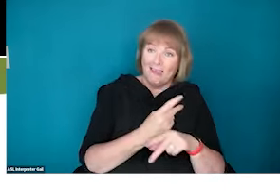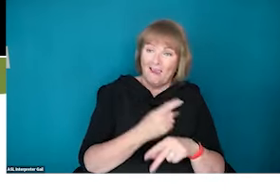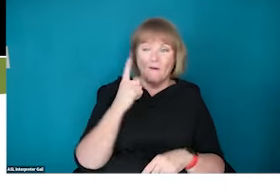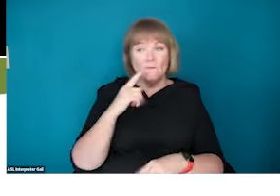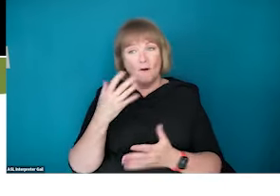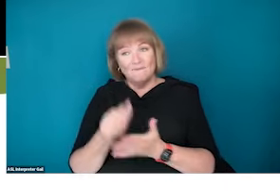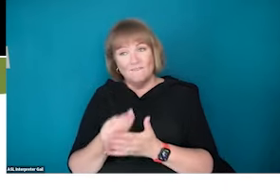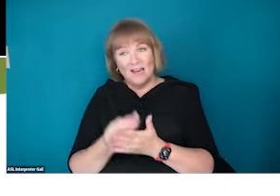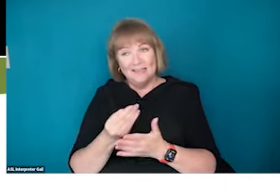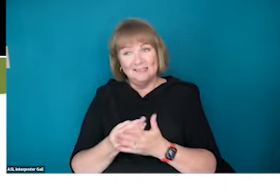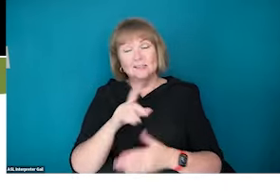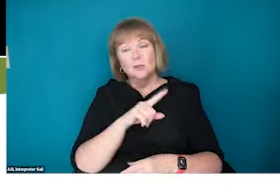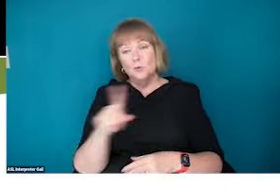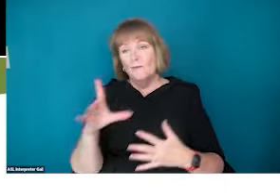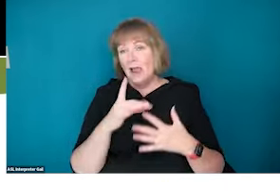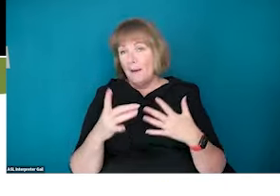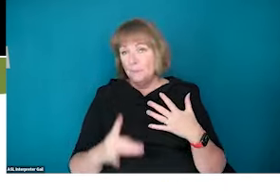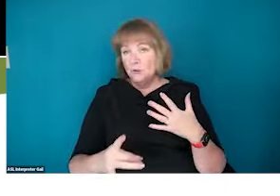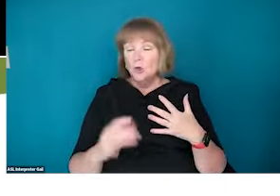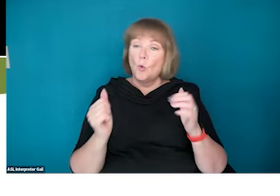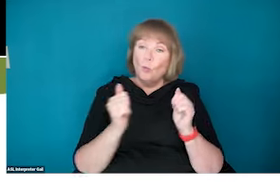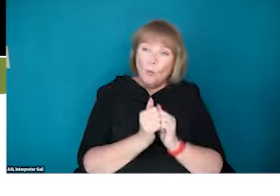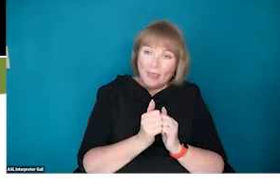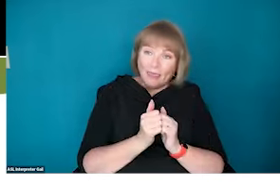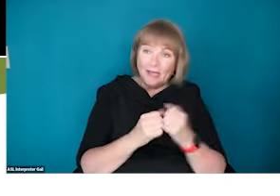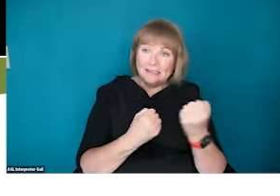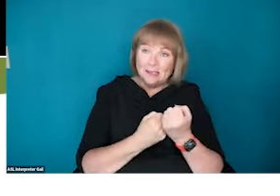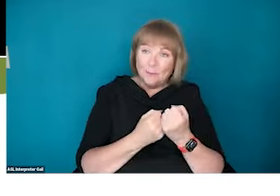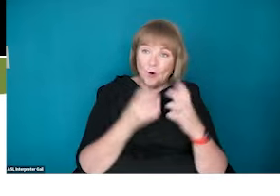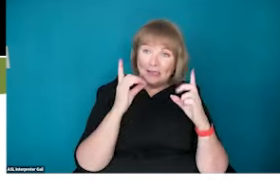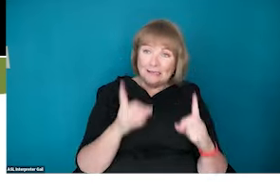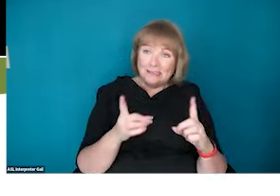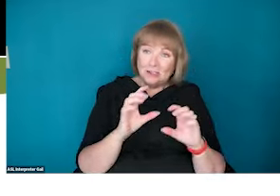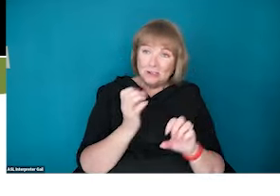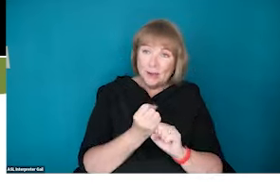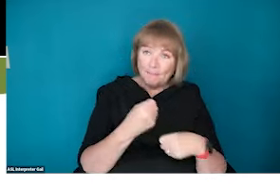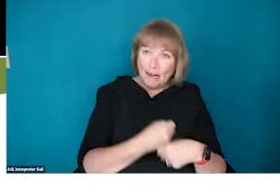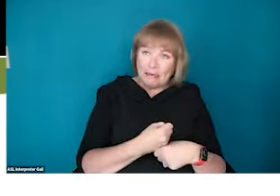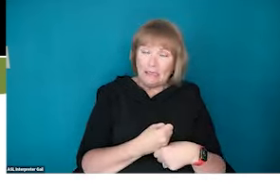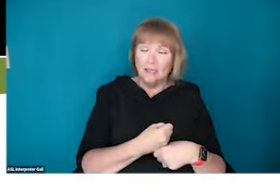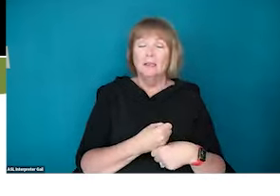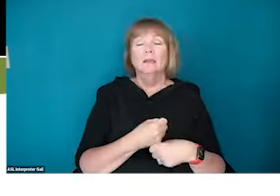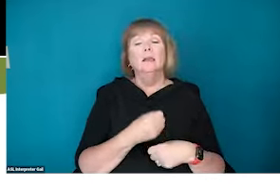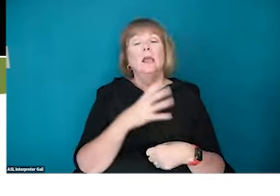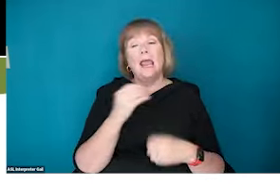apoyadas. Próxima diapositiva. Hablemos de apoyos